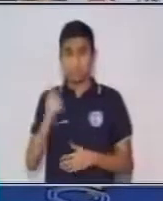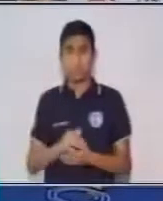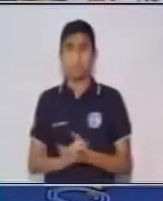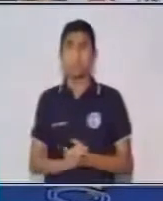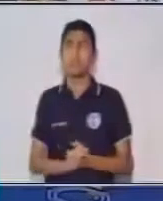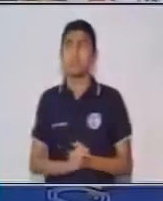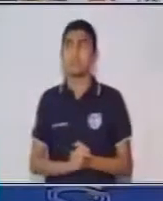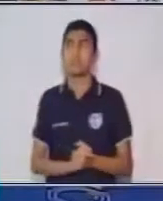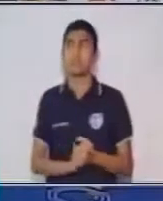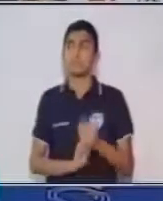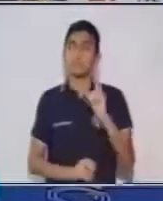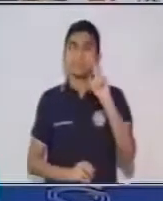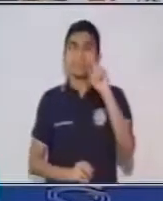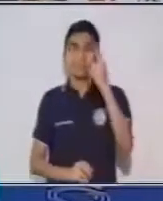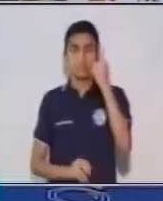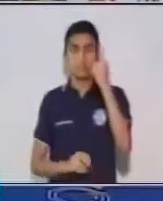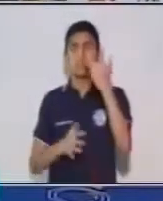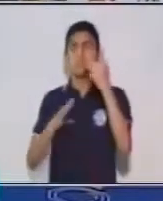bajar.